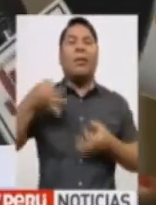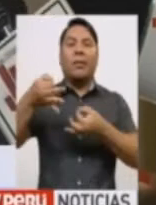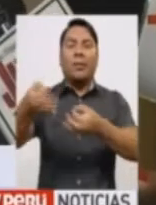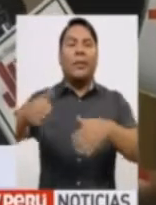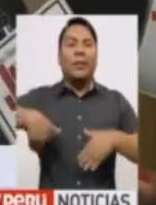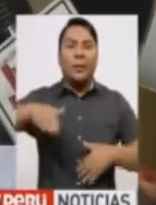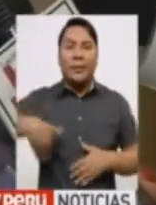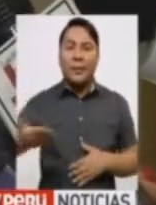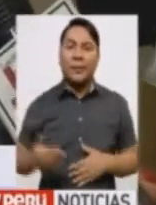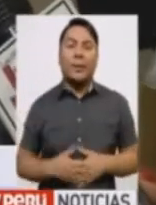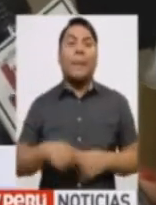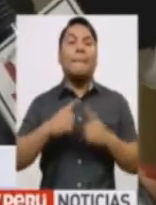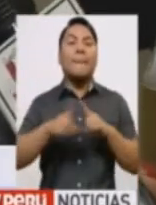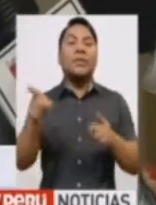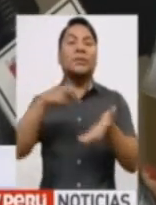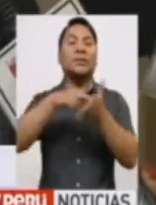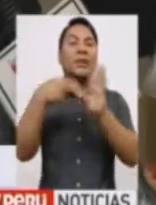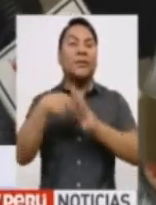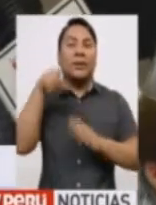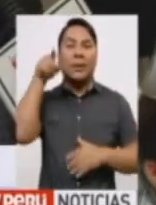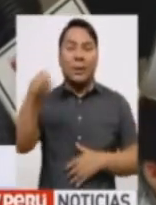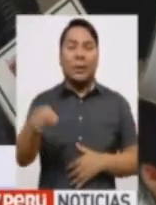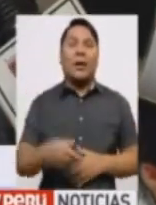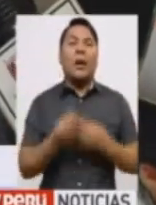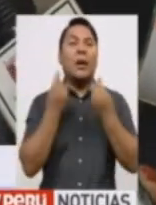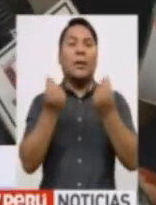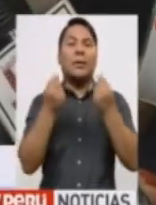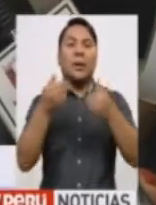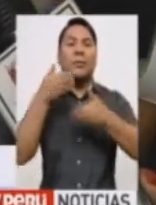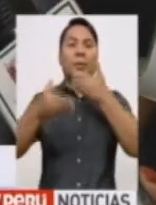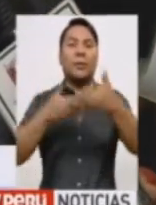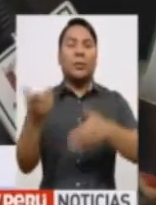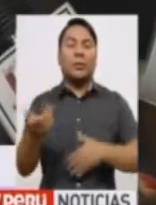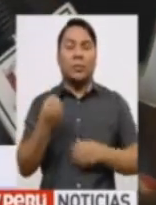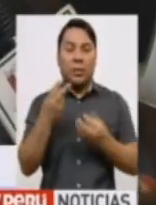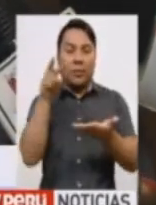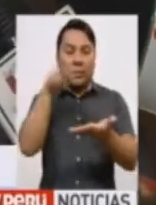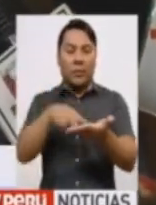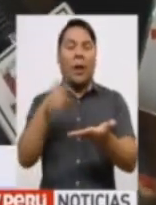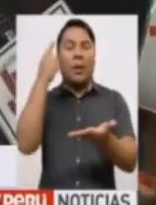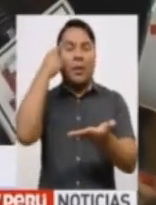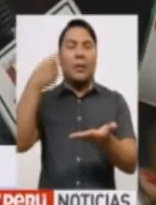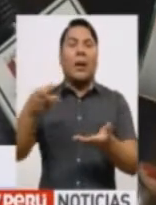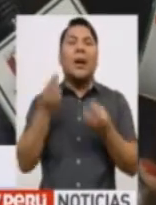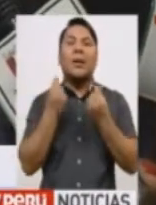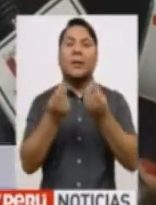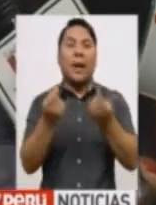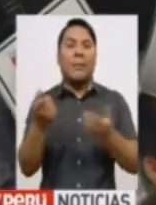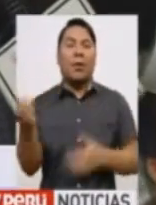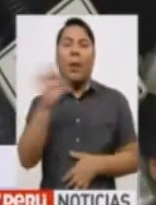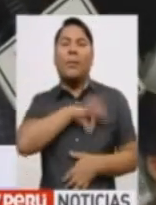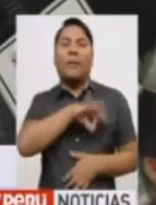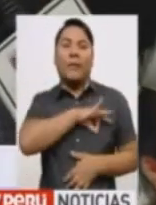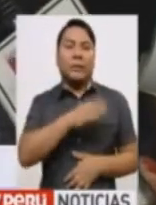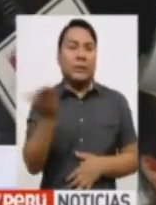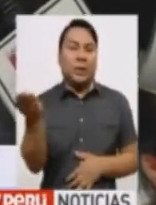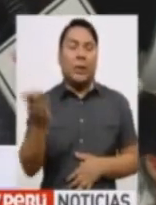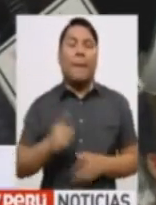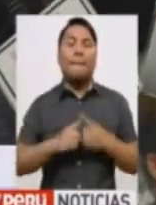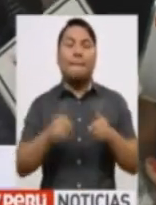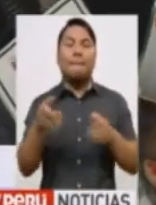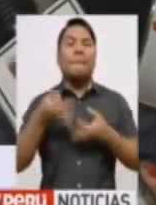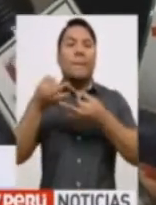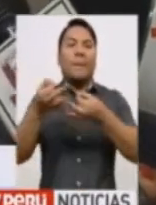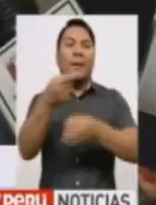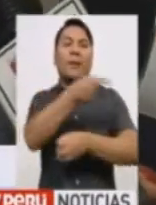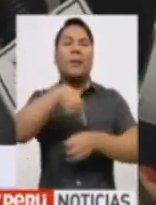él no actuó diligentemente cuando salió a declarar que está con las manos cruzadas. Acá todos